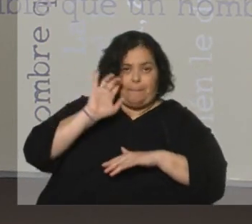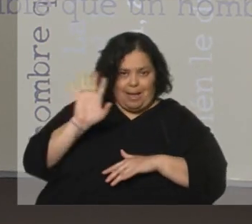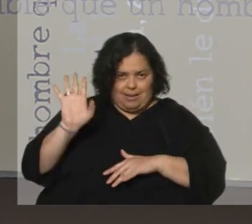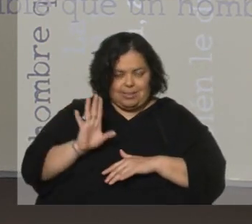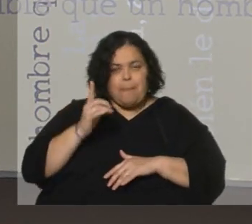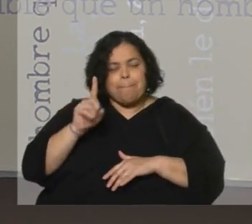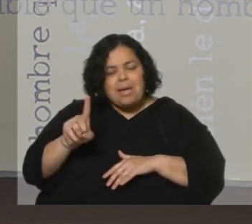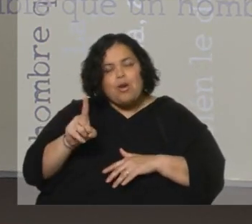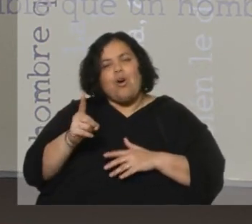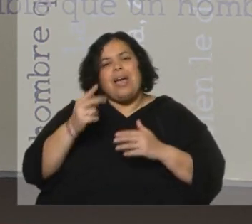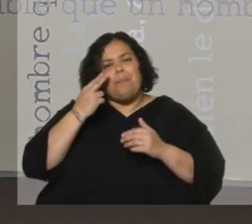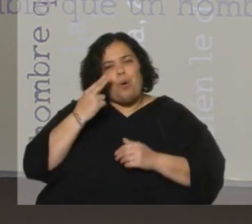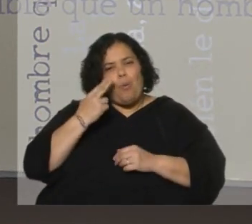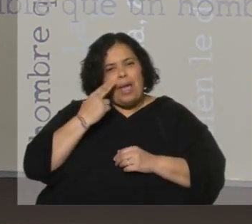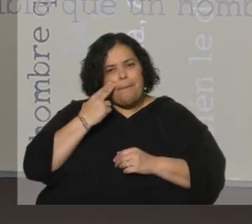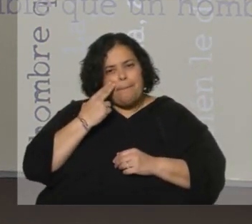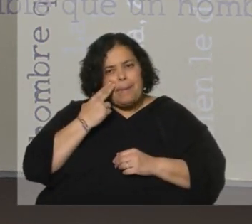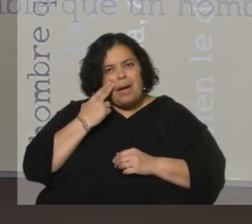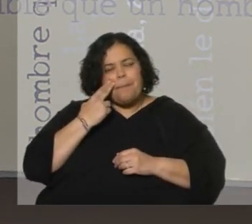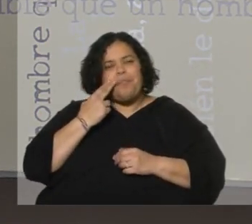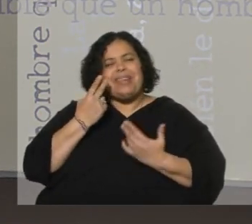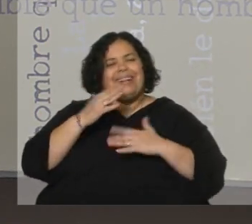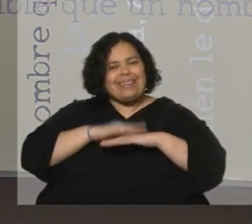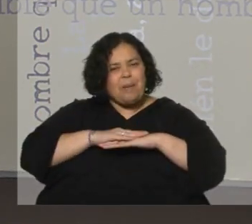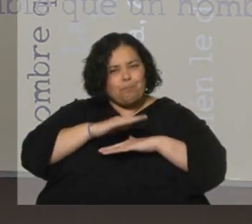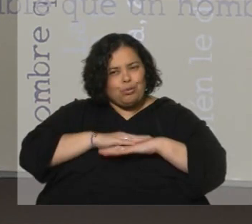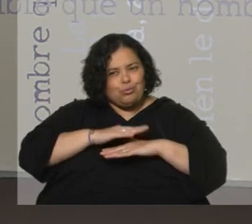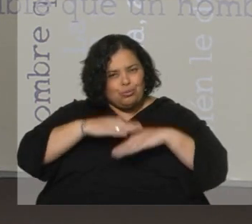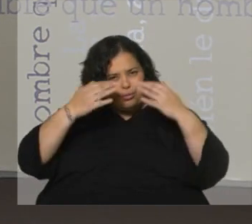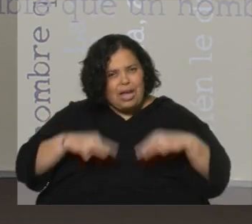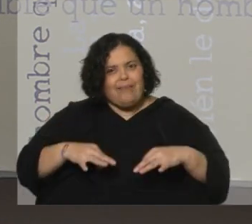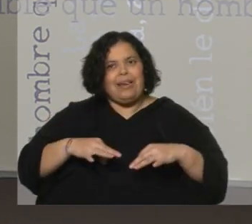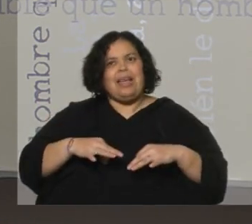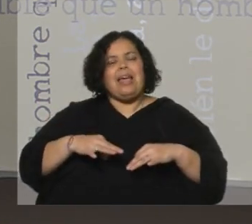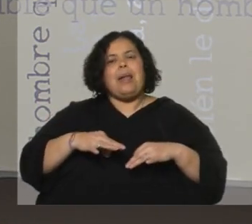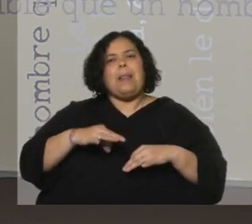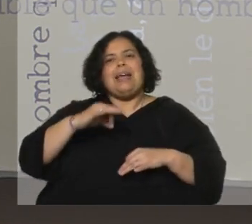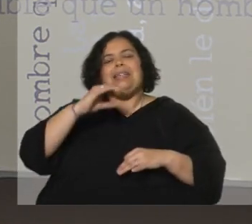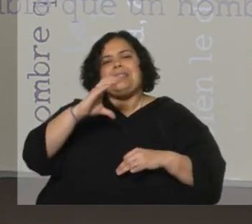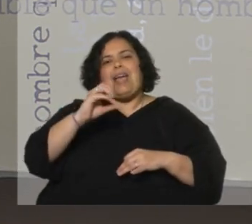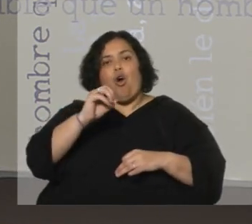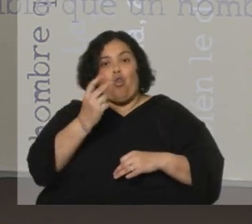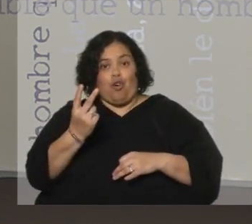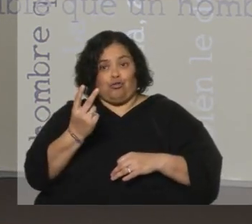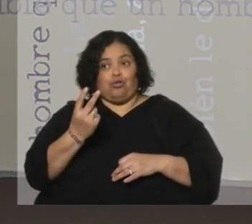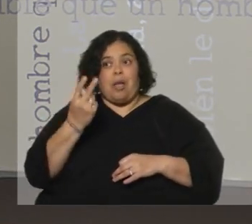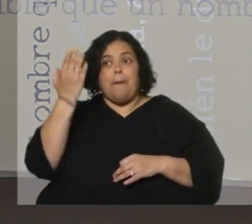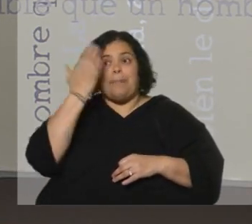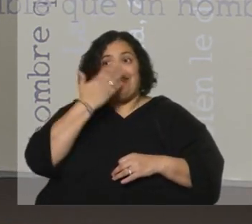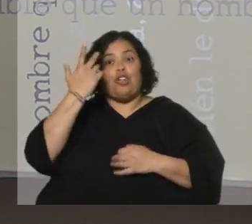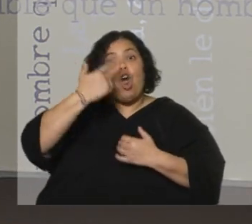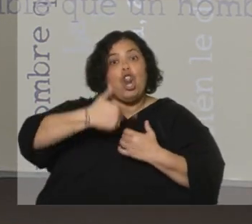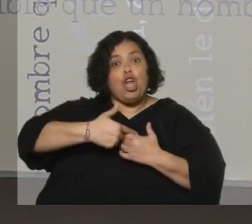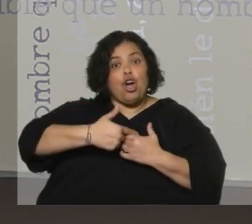tenemos que es el gran responsable de esto es que estamos sacando CO2 de abajo de la tierra y se llama petróleo y lo quemamos